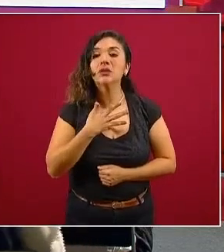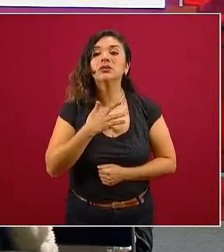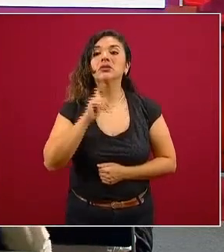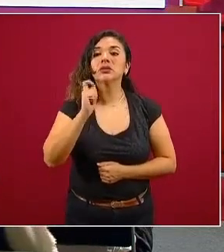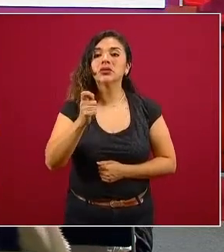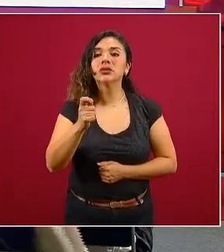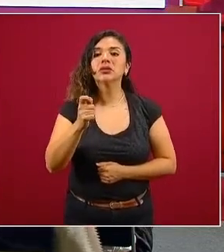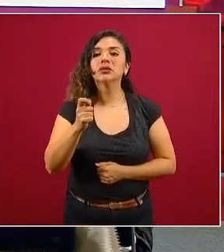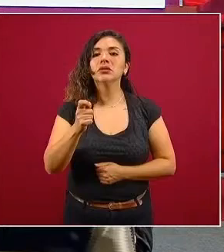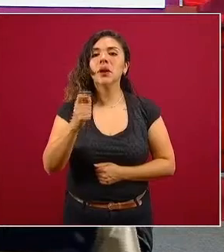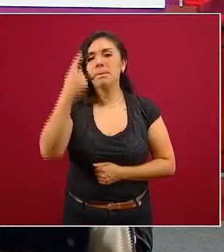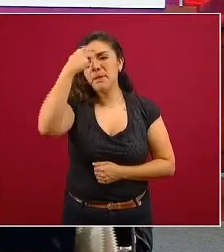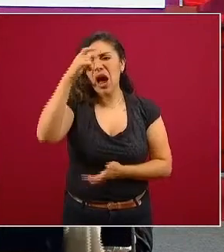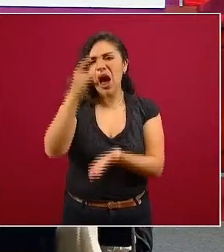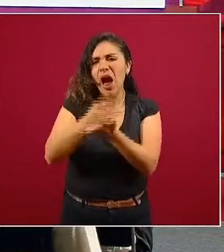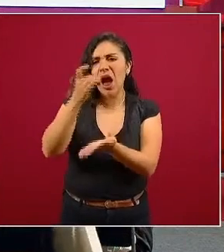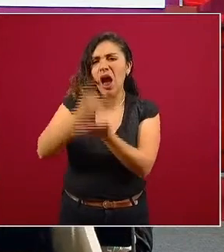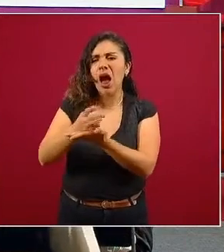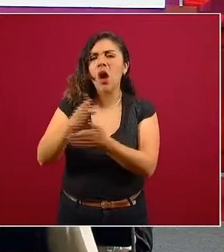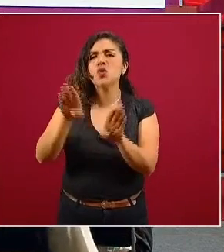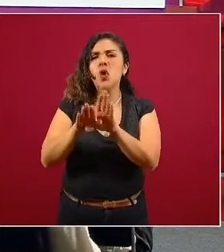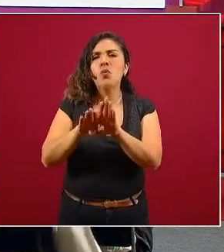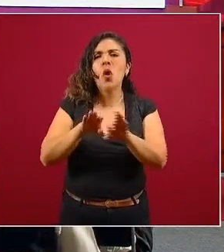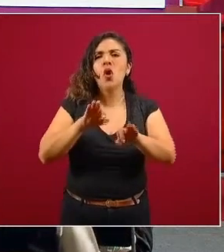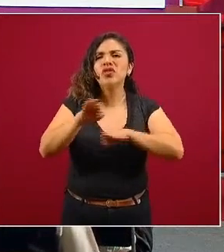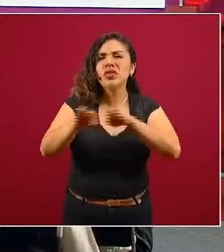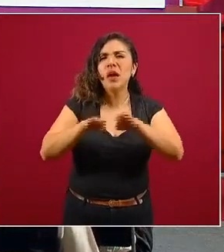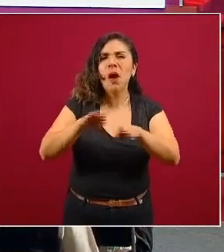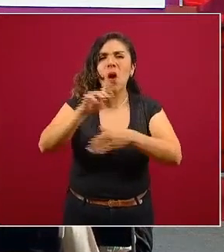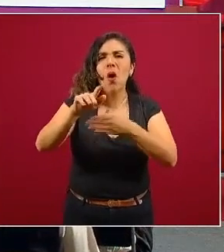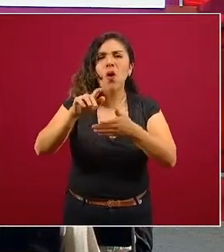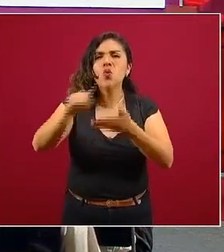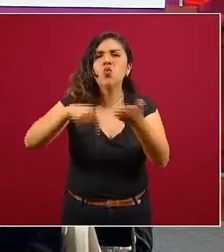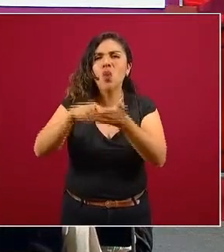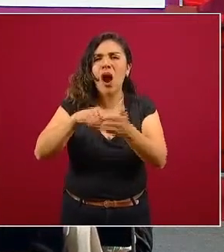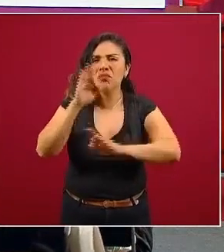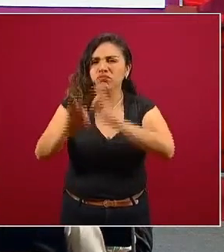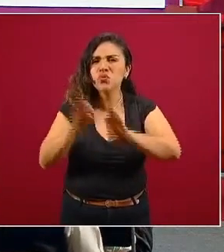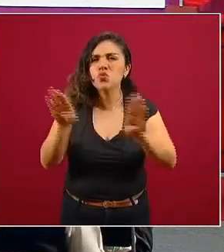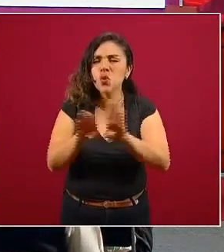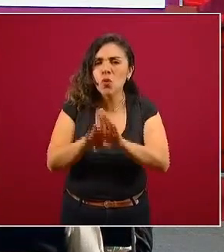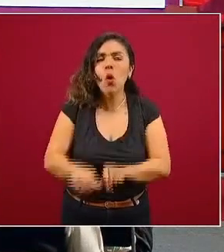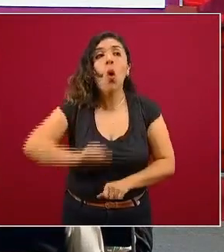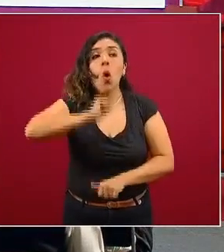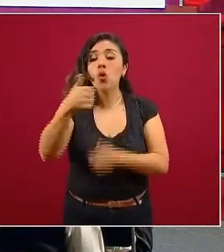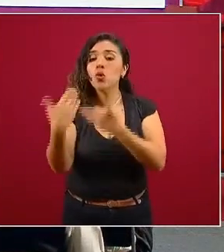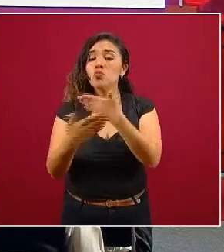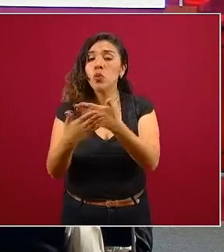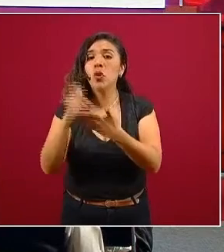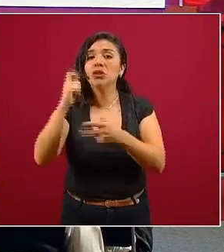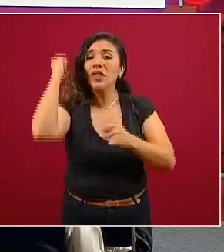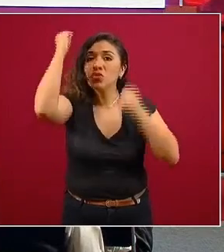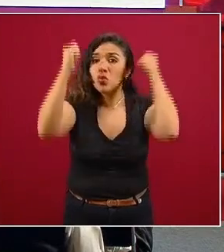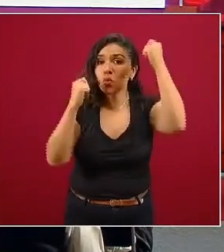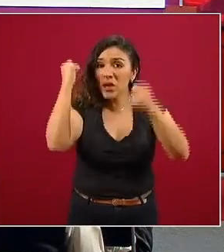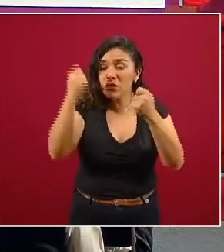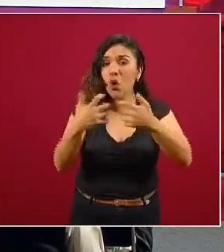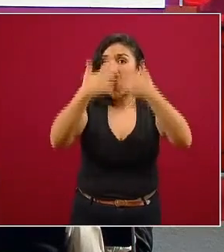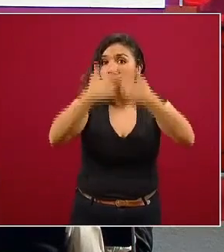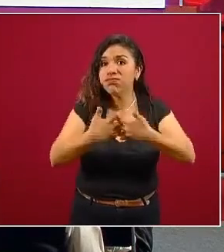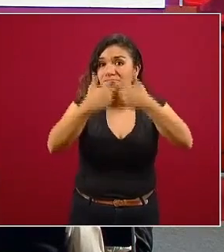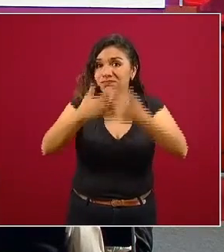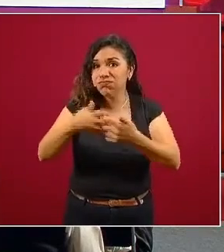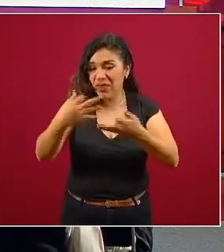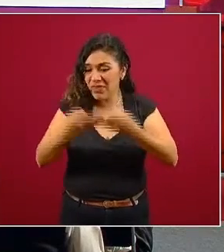de identificación de burnout, agotamiento laboral, y tenemos en puerta turismo, agroindustria